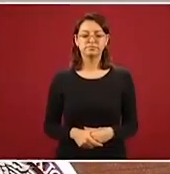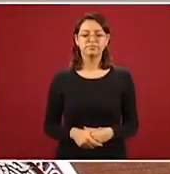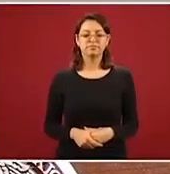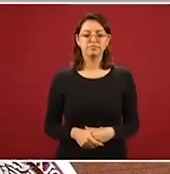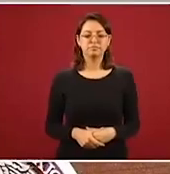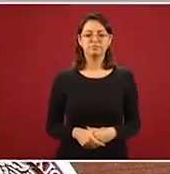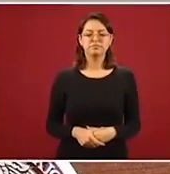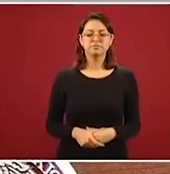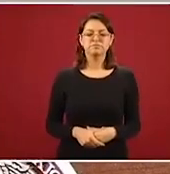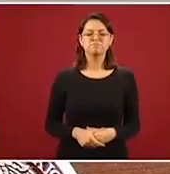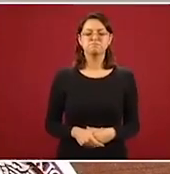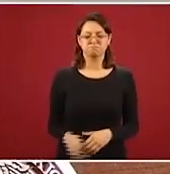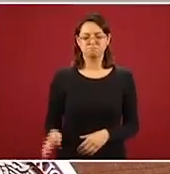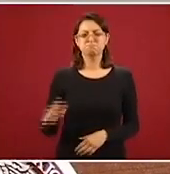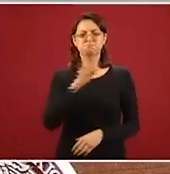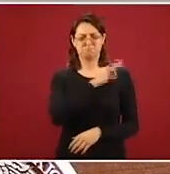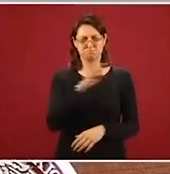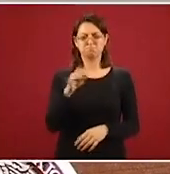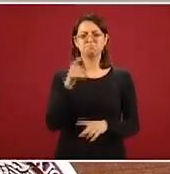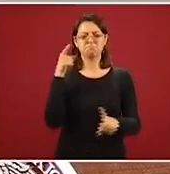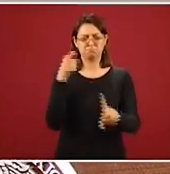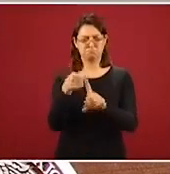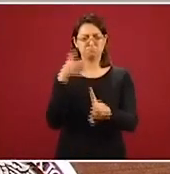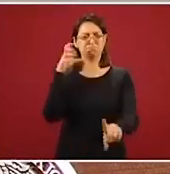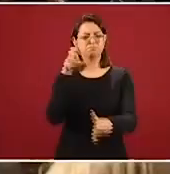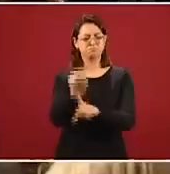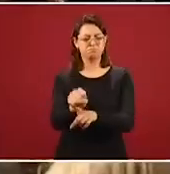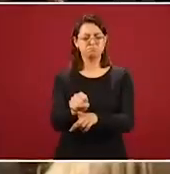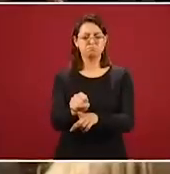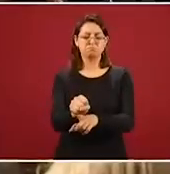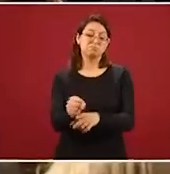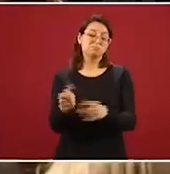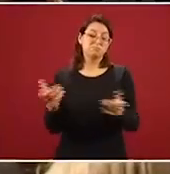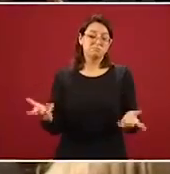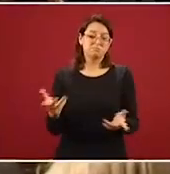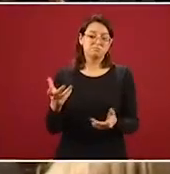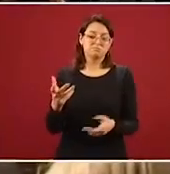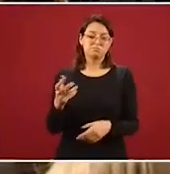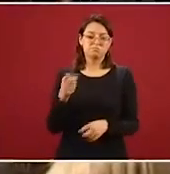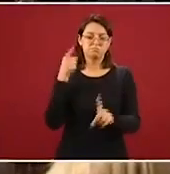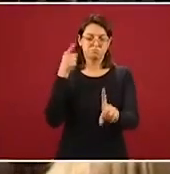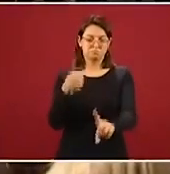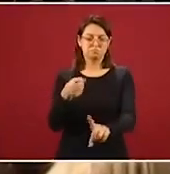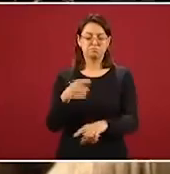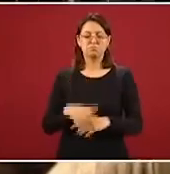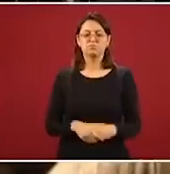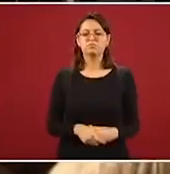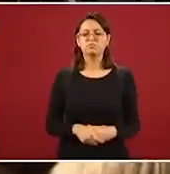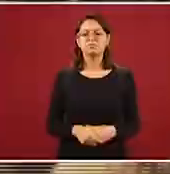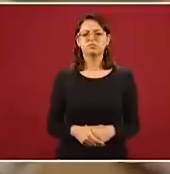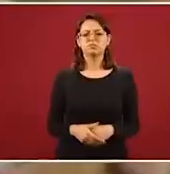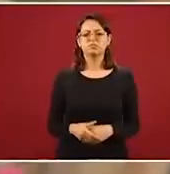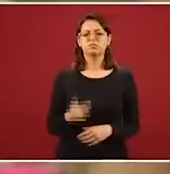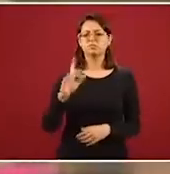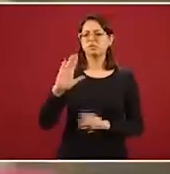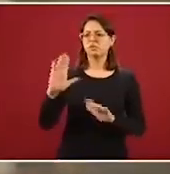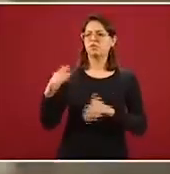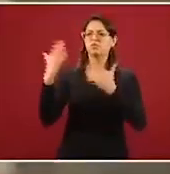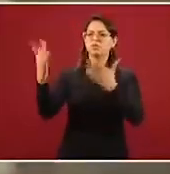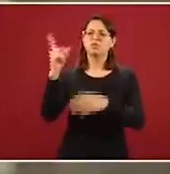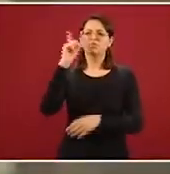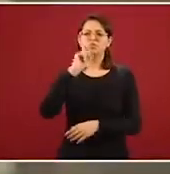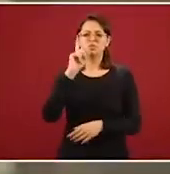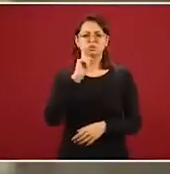lo tenemos que lograr. Ese es el propósito principal. Les enviaría un mensaje a las mujeres que están afuera y